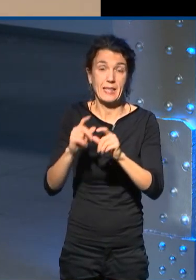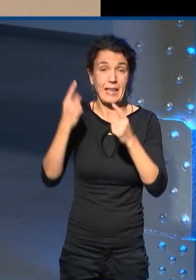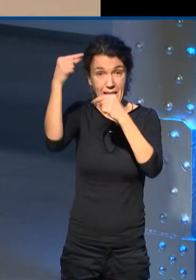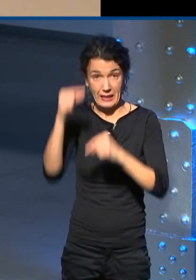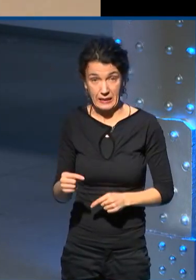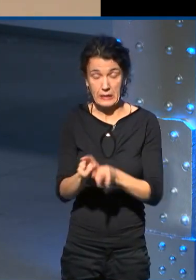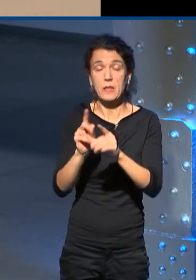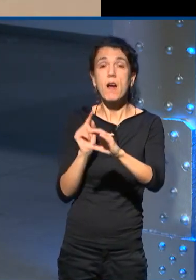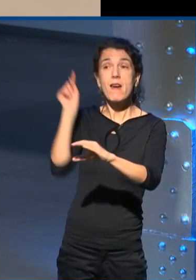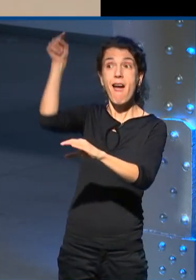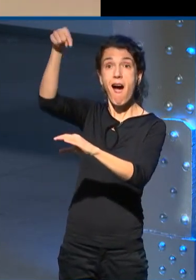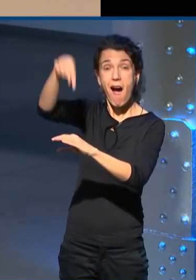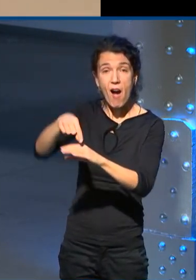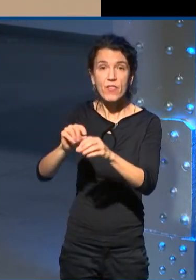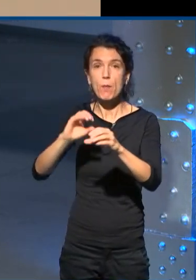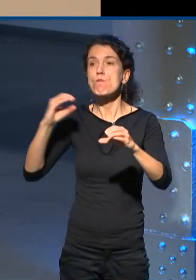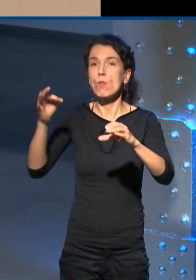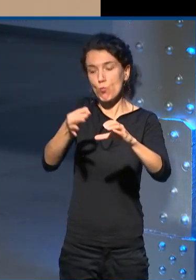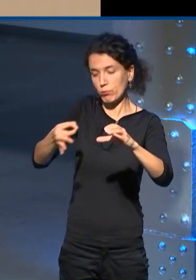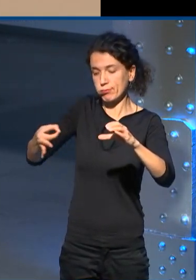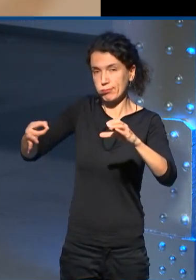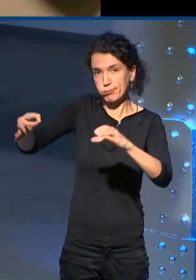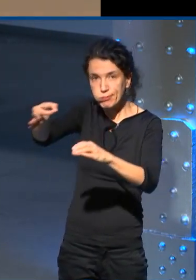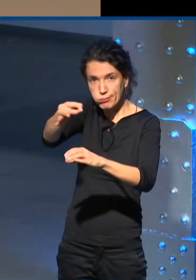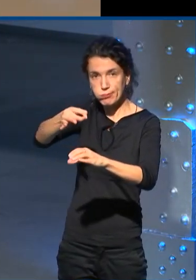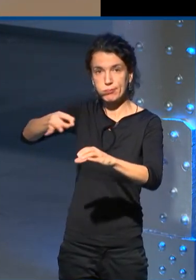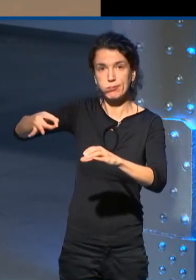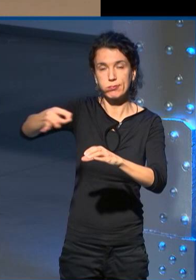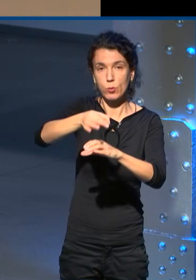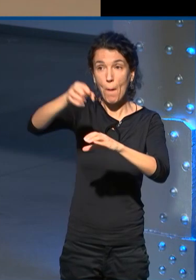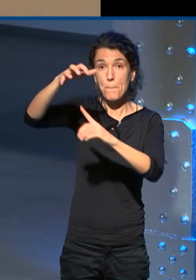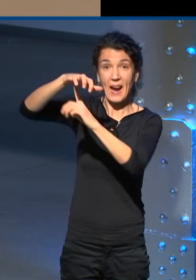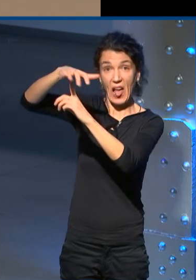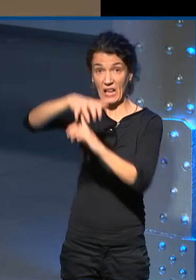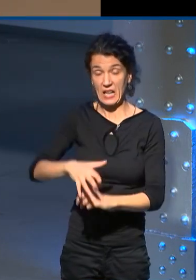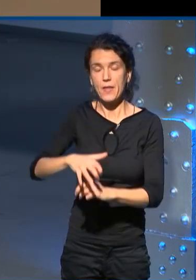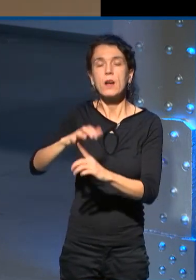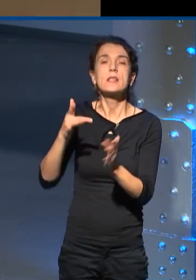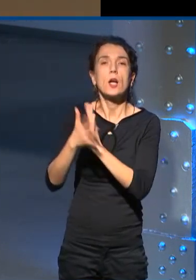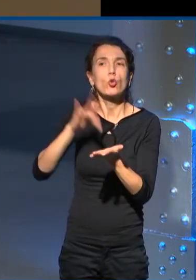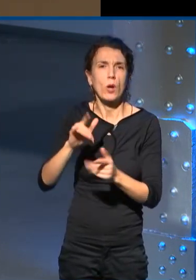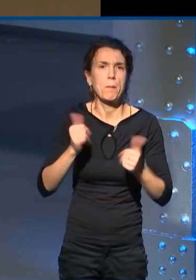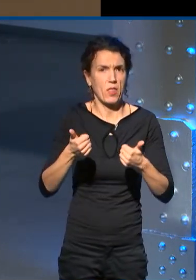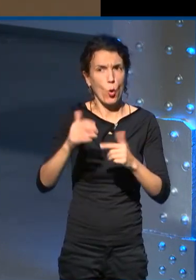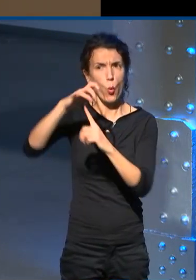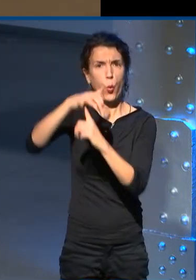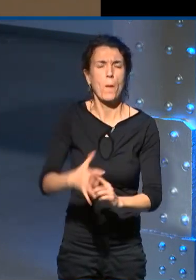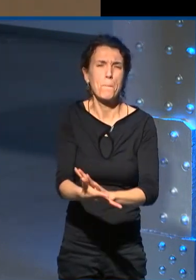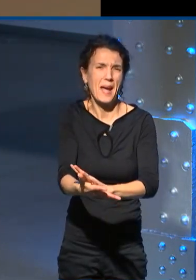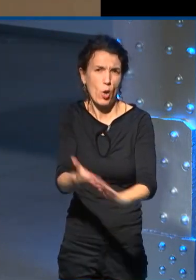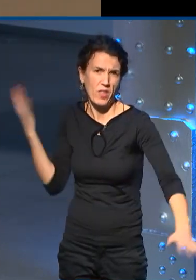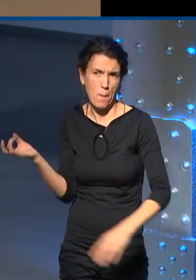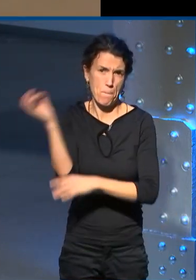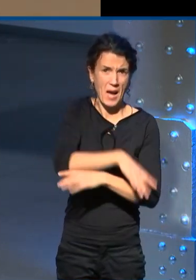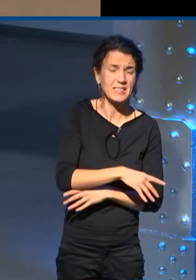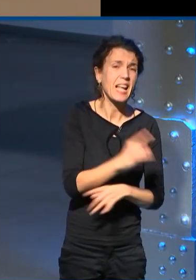la actitud de la nave cuando va, los giros de la nave cuando va bajando. Desplegamos un paracaídas. En esta misión se desplegó ya a velocidades supersónicas, a velocidades mayores que